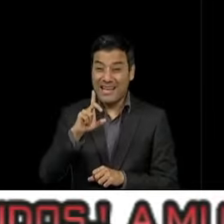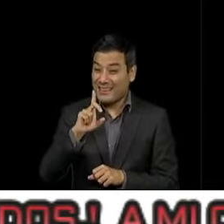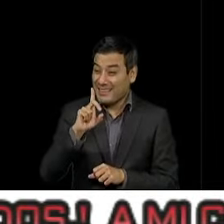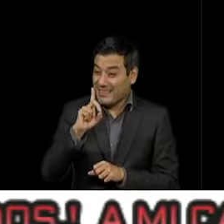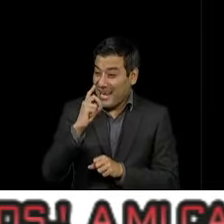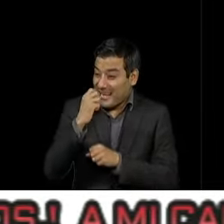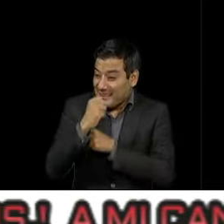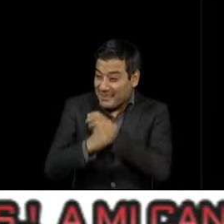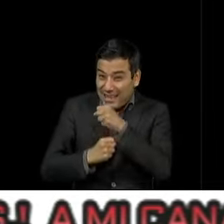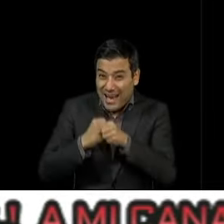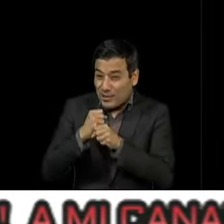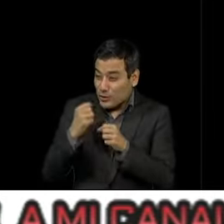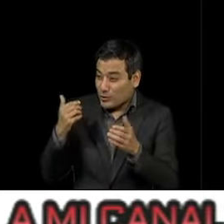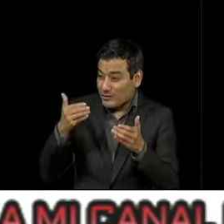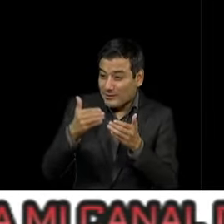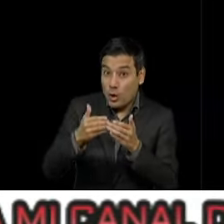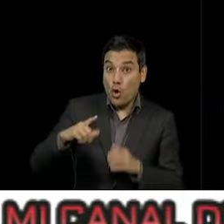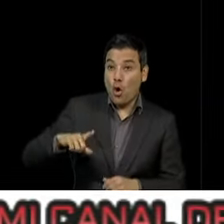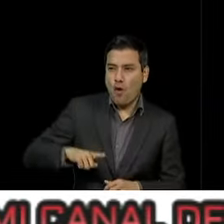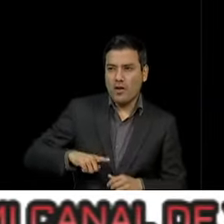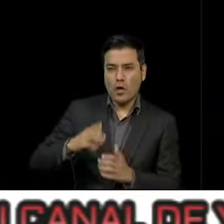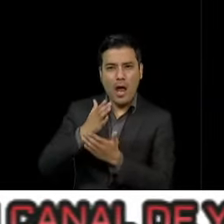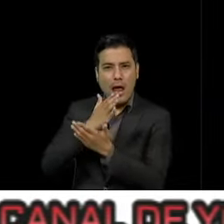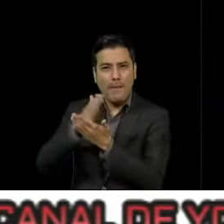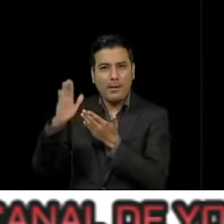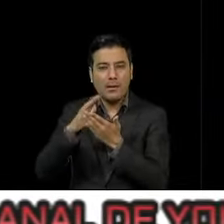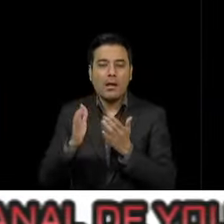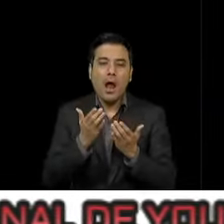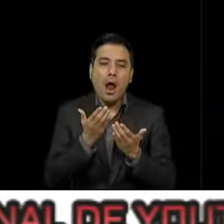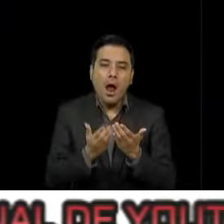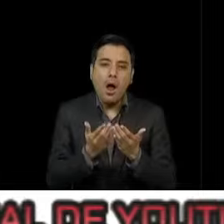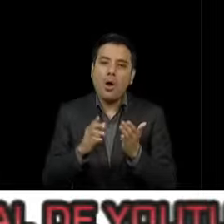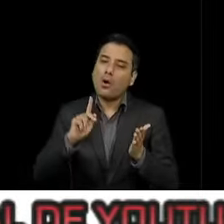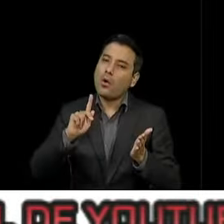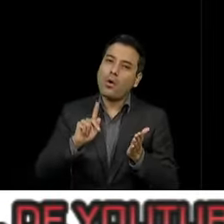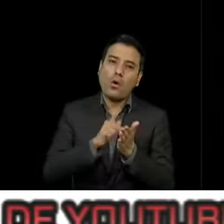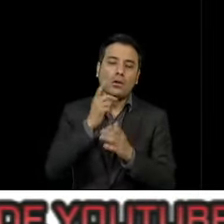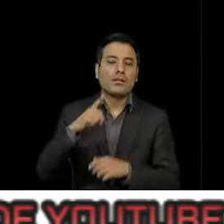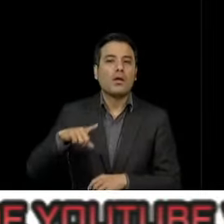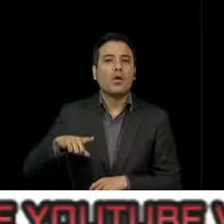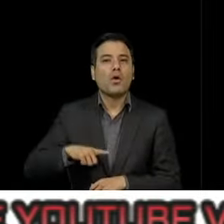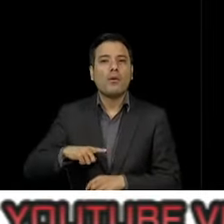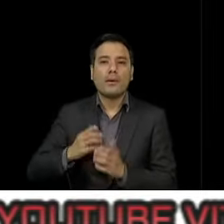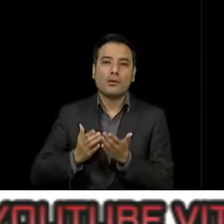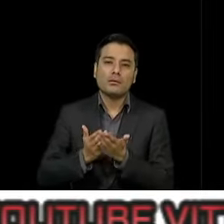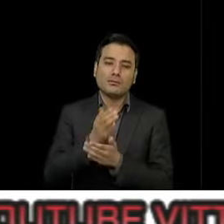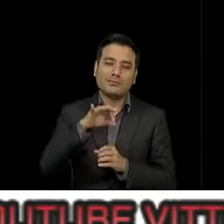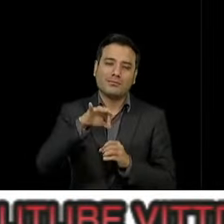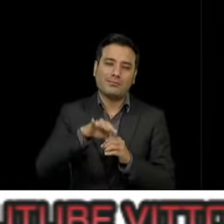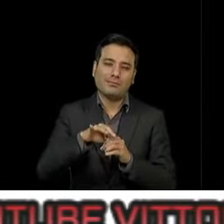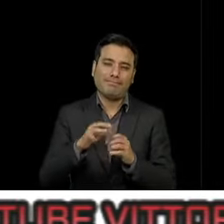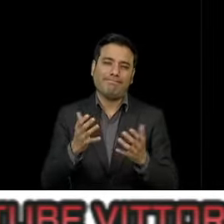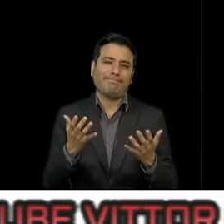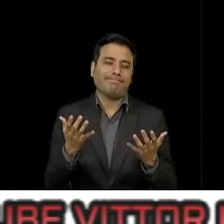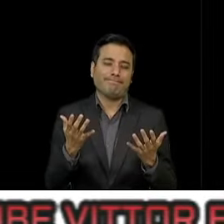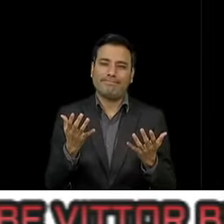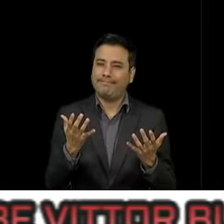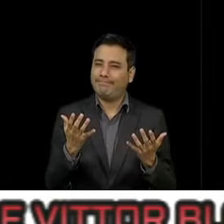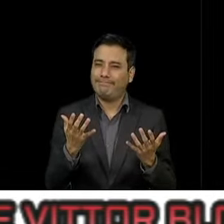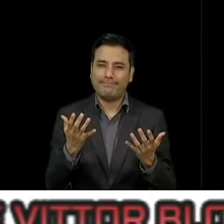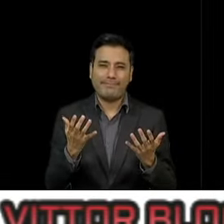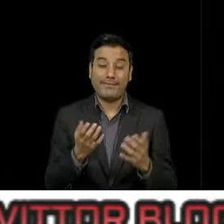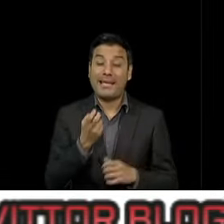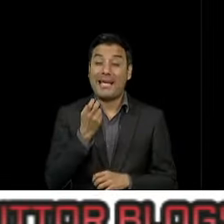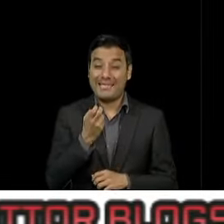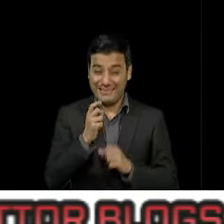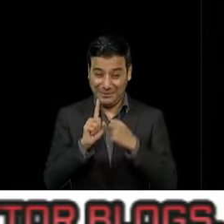electoral, hoy el gobierno federal quiere de nueva cuenta intervenir en las elecciones. Entonces son los enormes